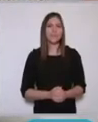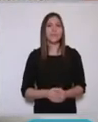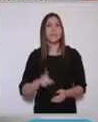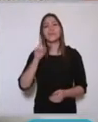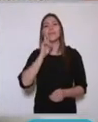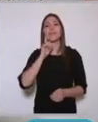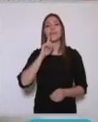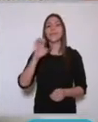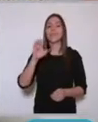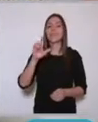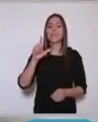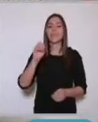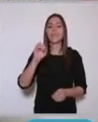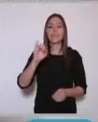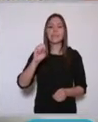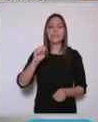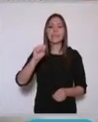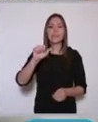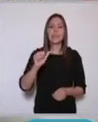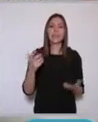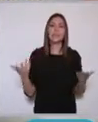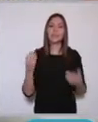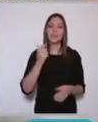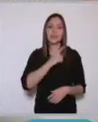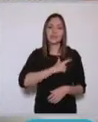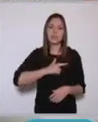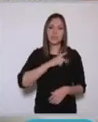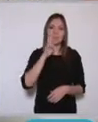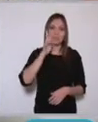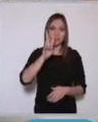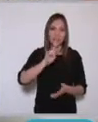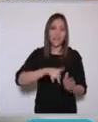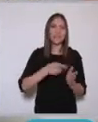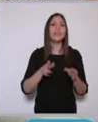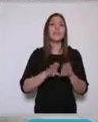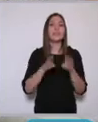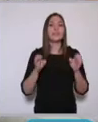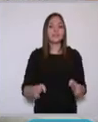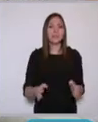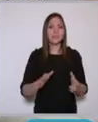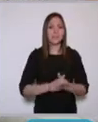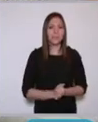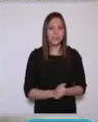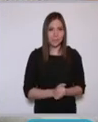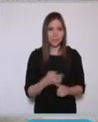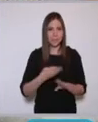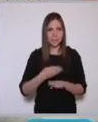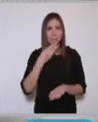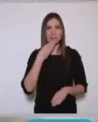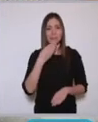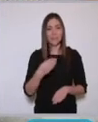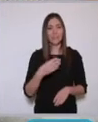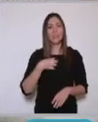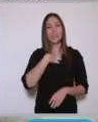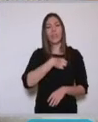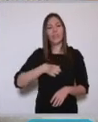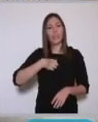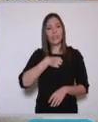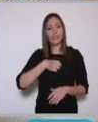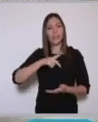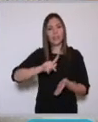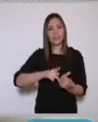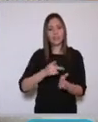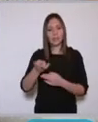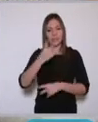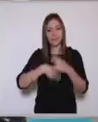querida Eloísa Amezcua, antes que nada, qué gusto verte nuevamente. ¿Cómo estás? Pues muy bien y muy contenta de estar